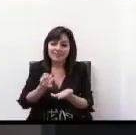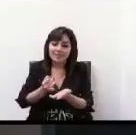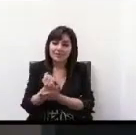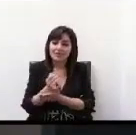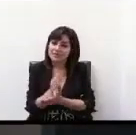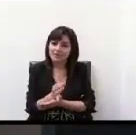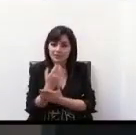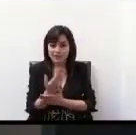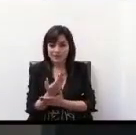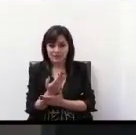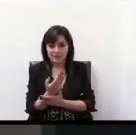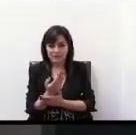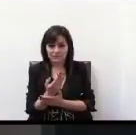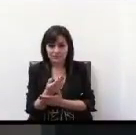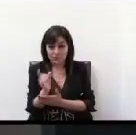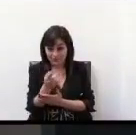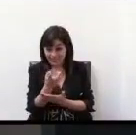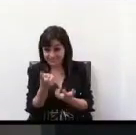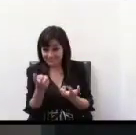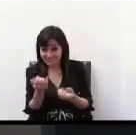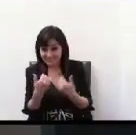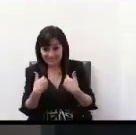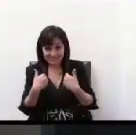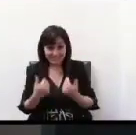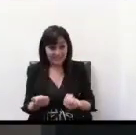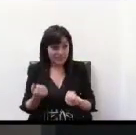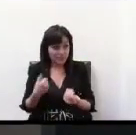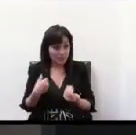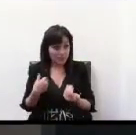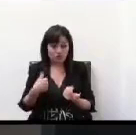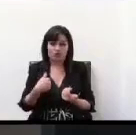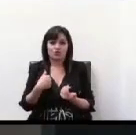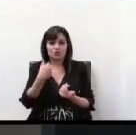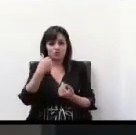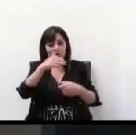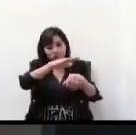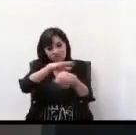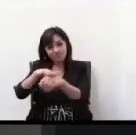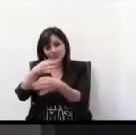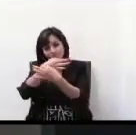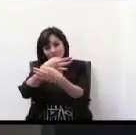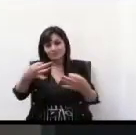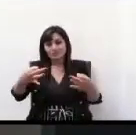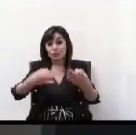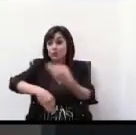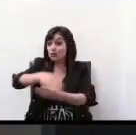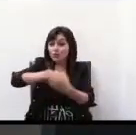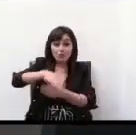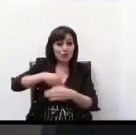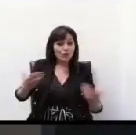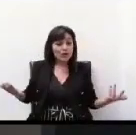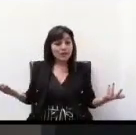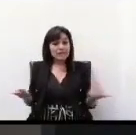Al atender este acto de rendición de cuentas, quiero informar que todas las acciones de esa